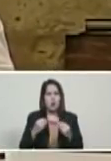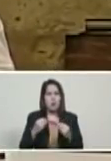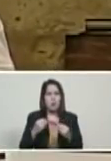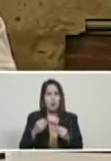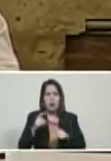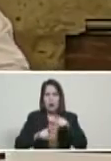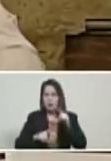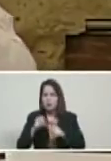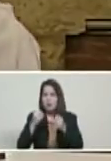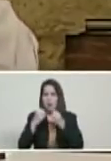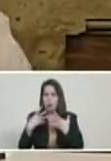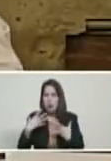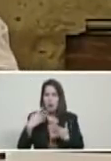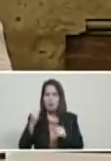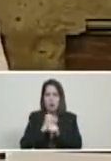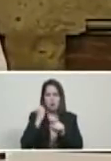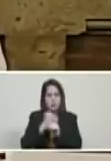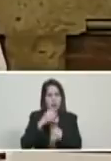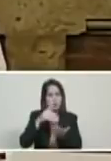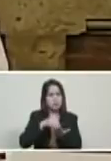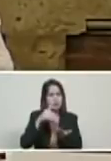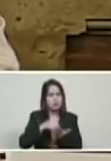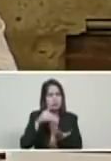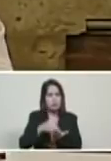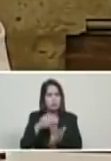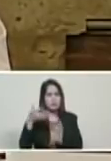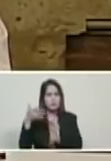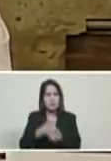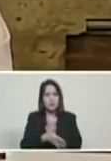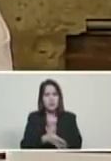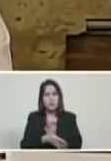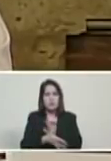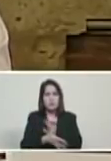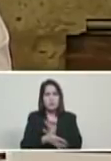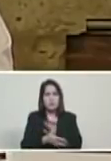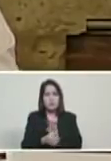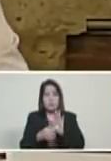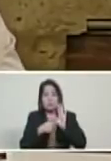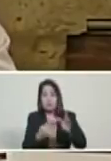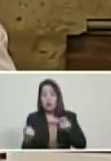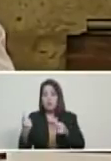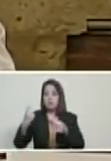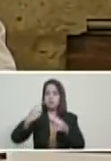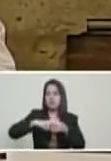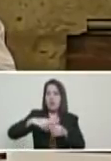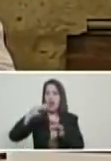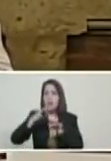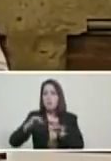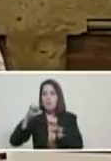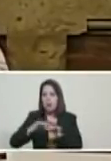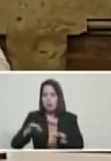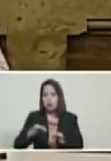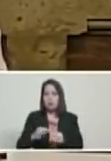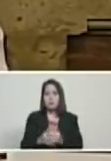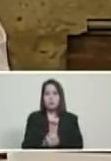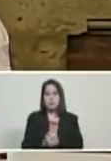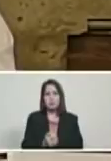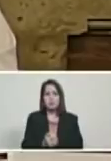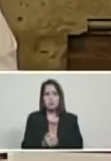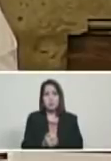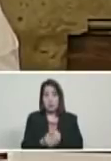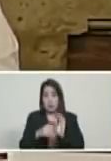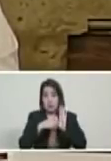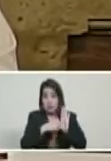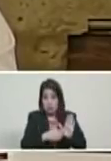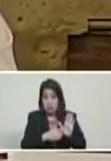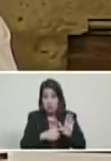clase obrera, como lo saben todos los trabajadores, se establecieron ancladas al petro. Sobre ese tema, bueno,